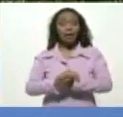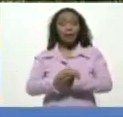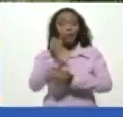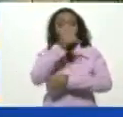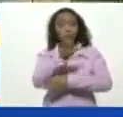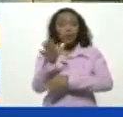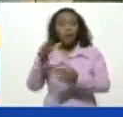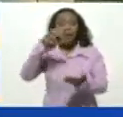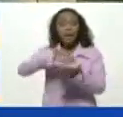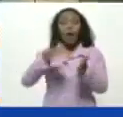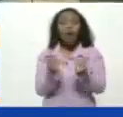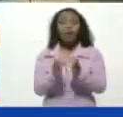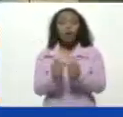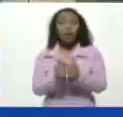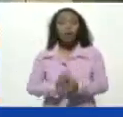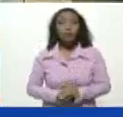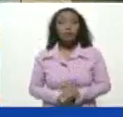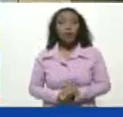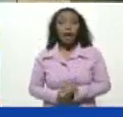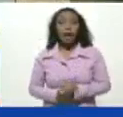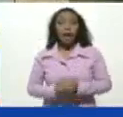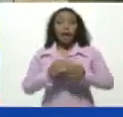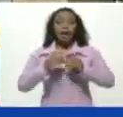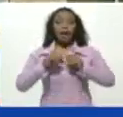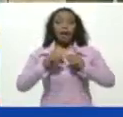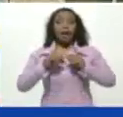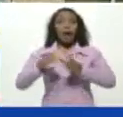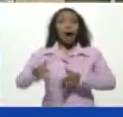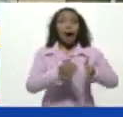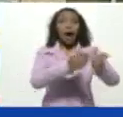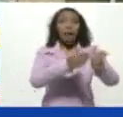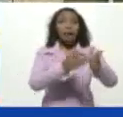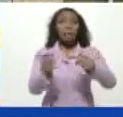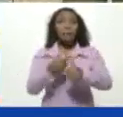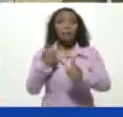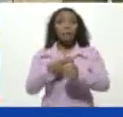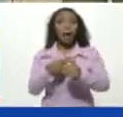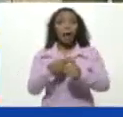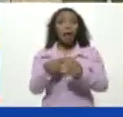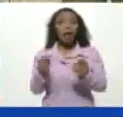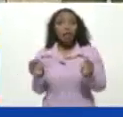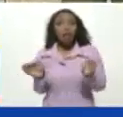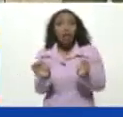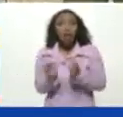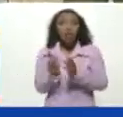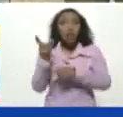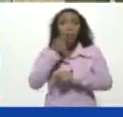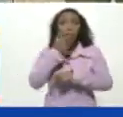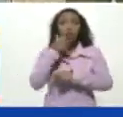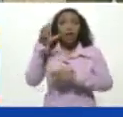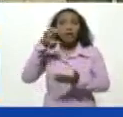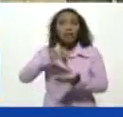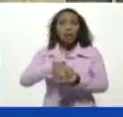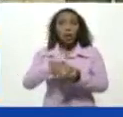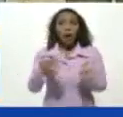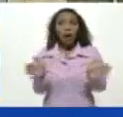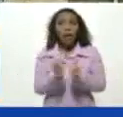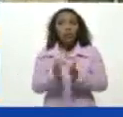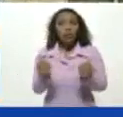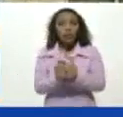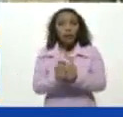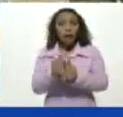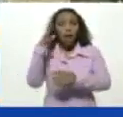estado Anzoátegui, en la vía principal El Rincón, una zona muy bonita del estado Anzoátegui, el